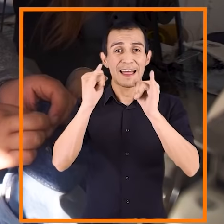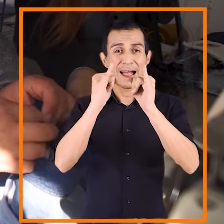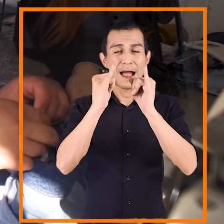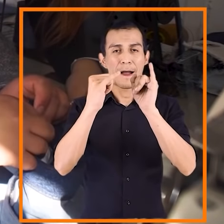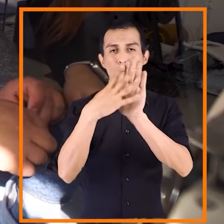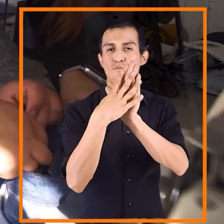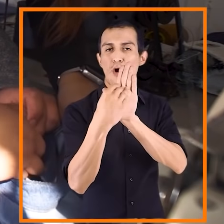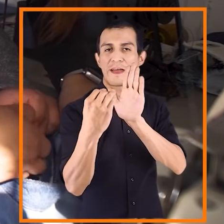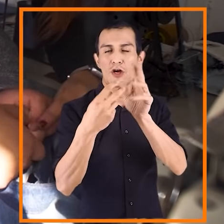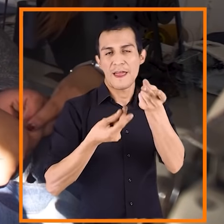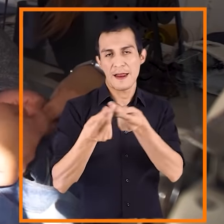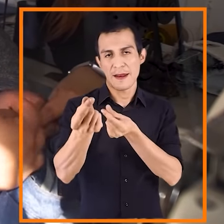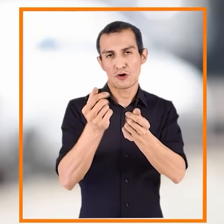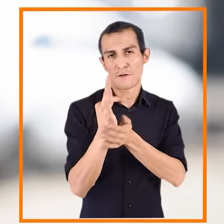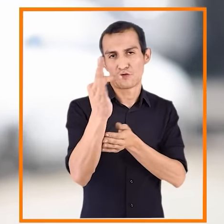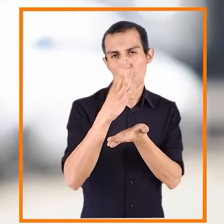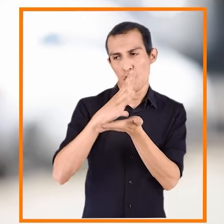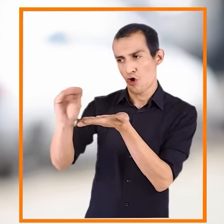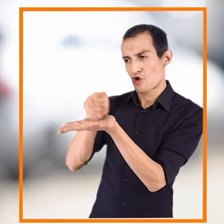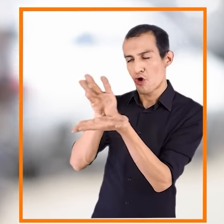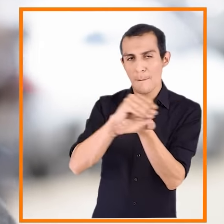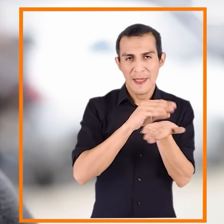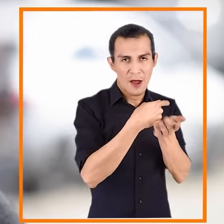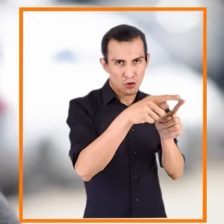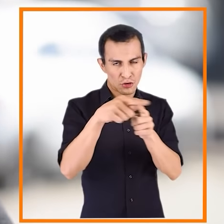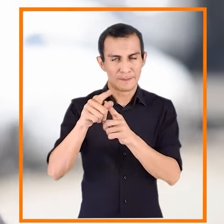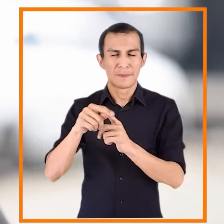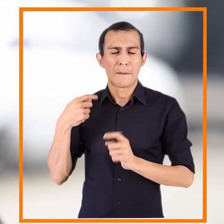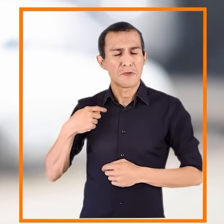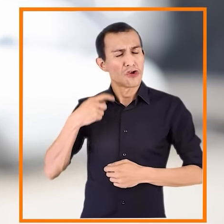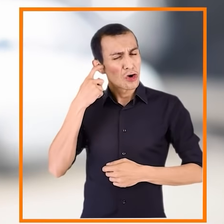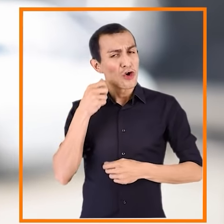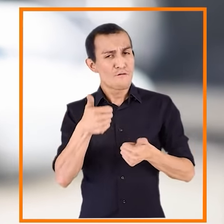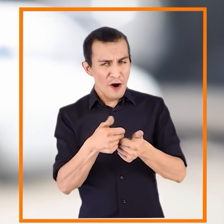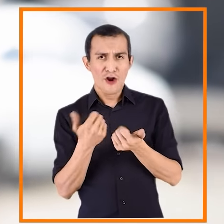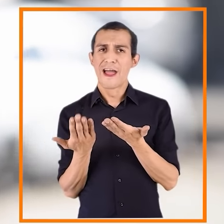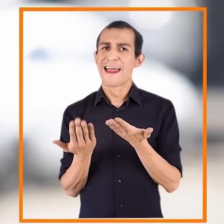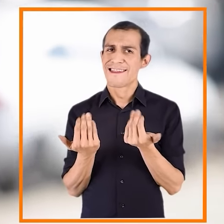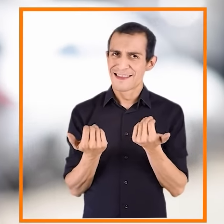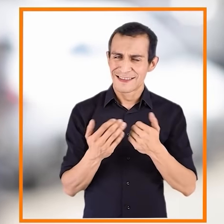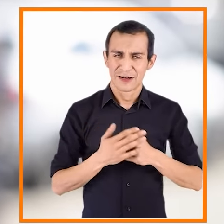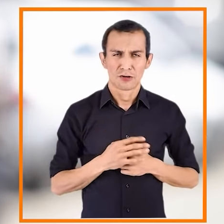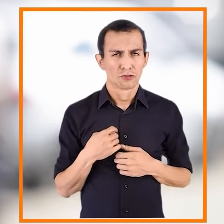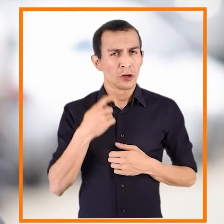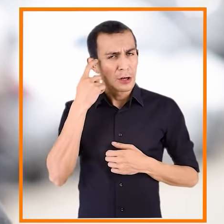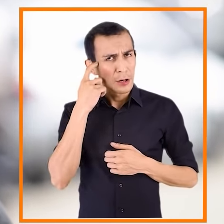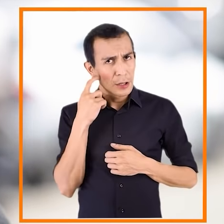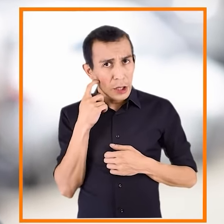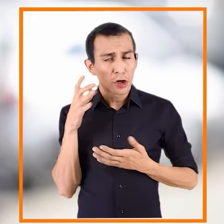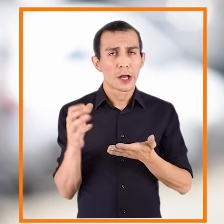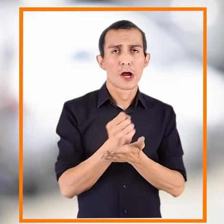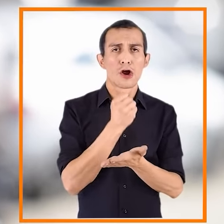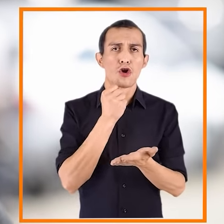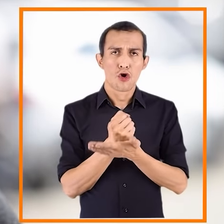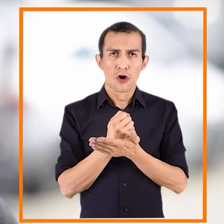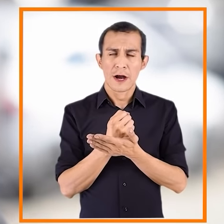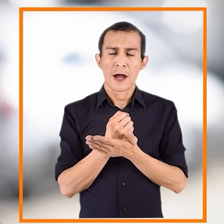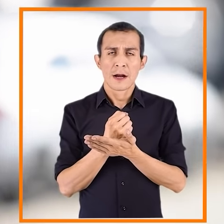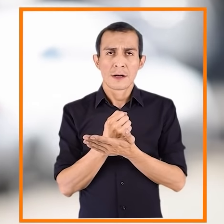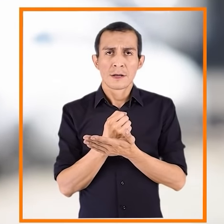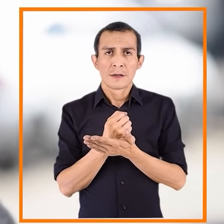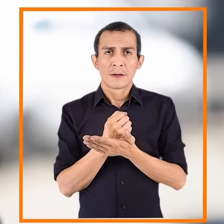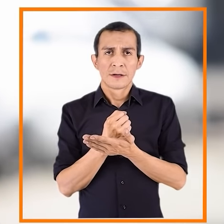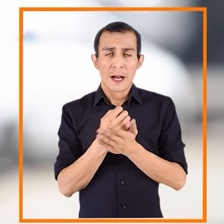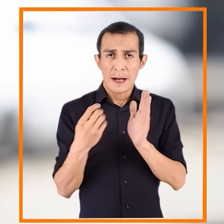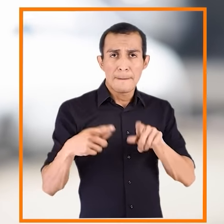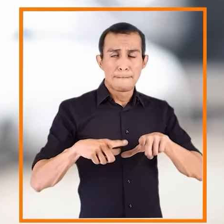de negocios en otras industrias. Me parece realmente muy bueno, muy necesario. Creo que logran realmente el